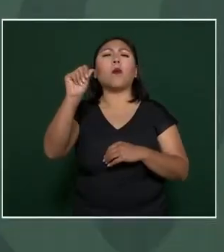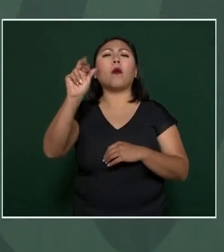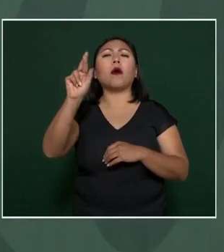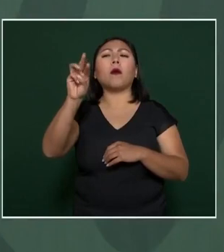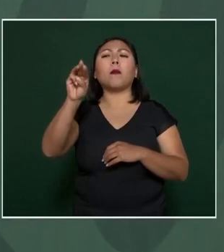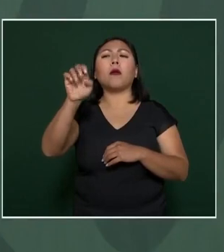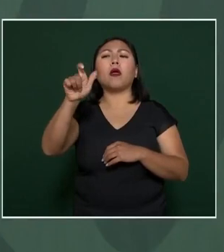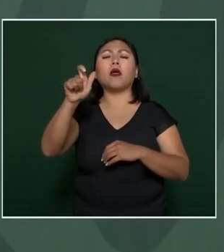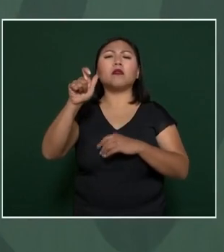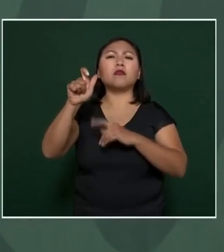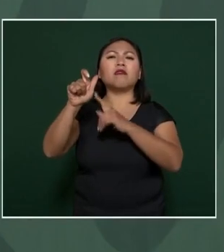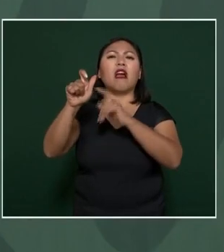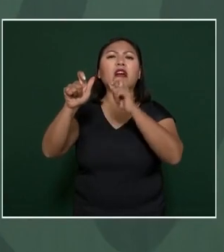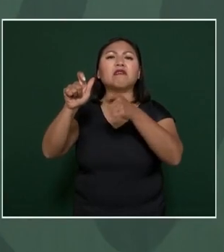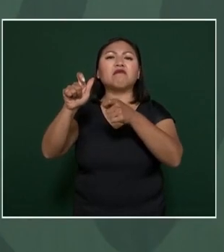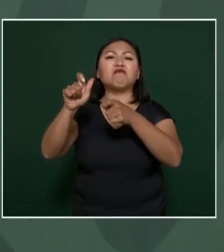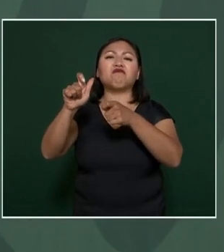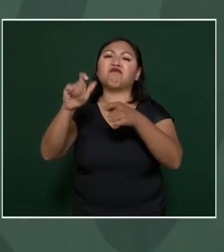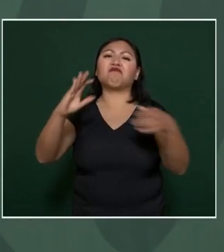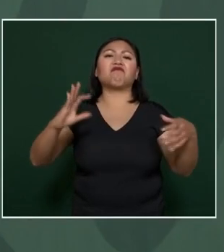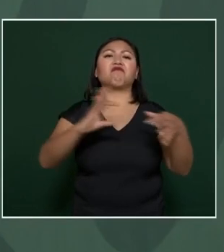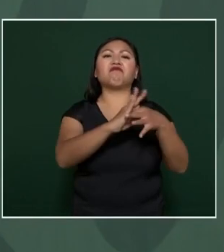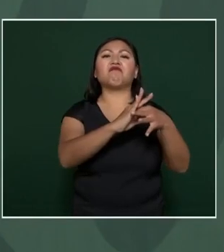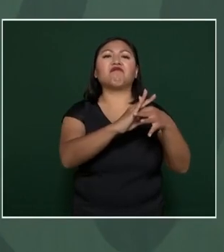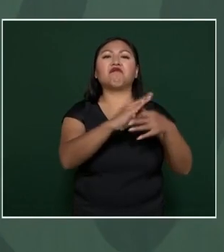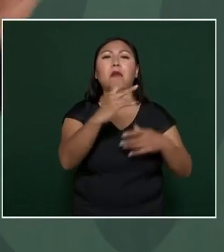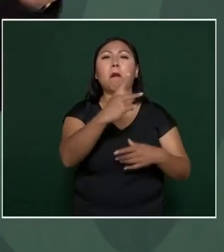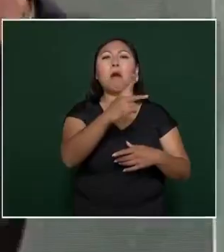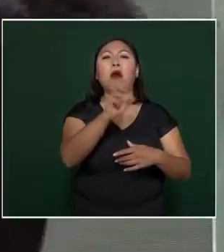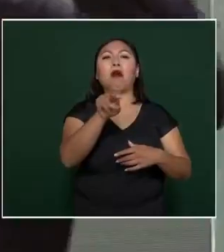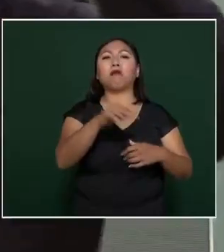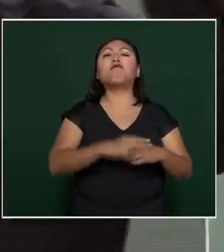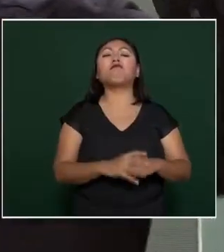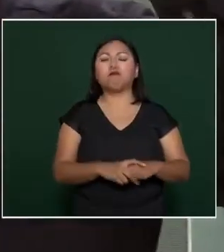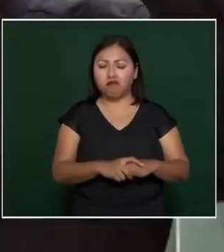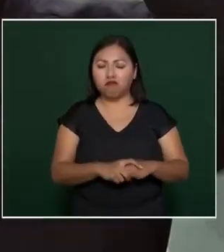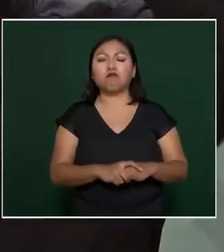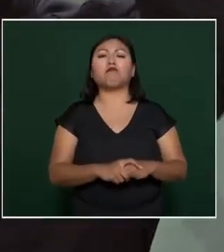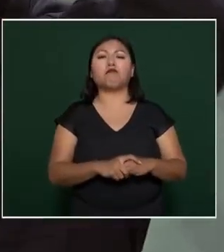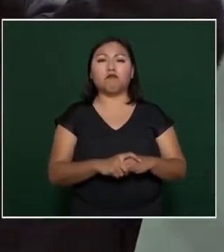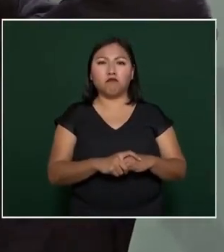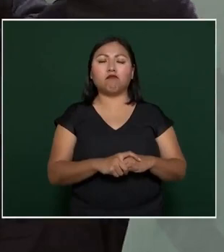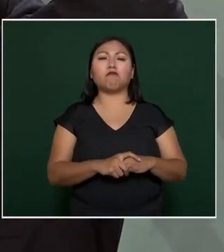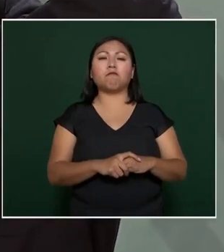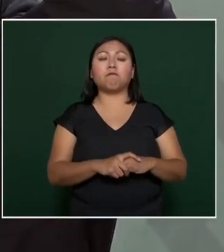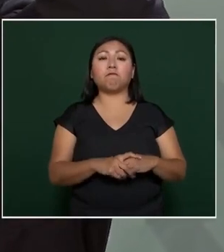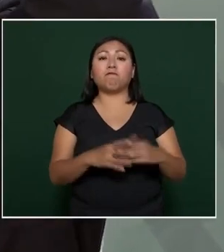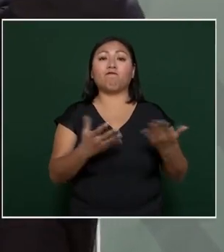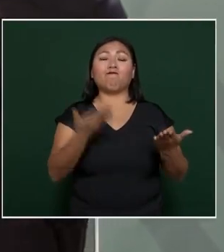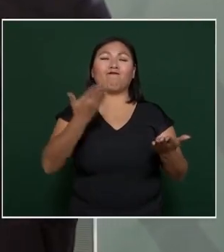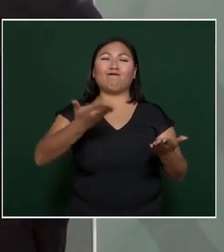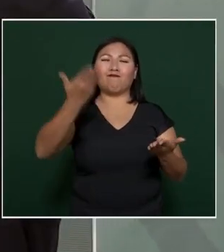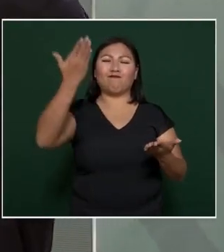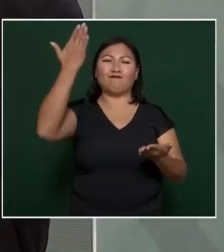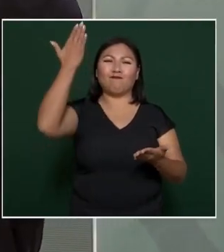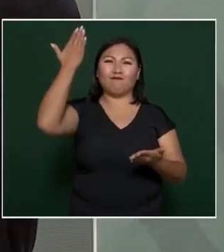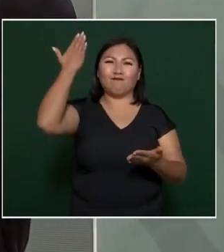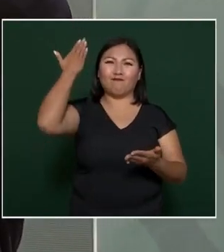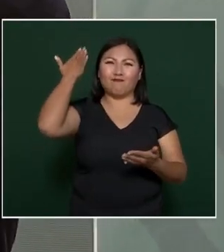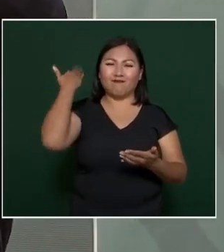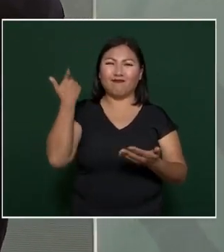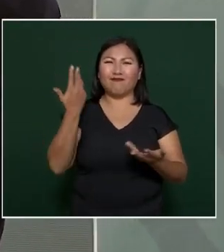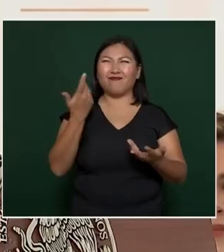sector del pan así como existía antes